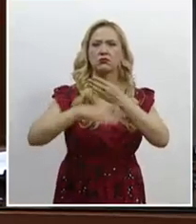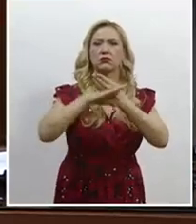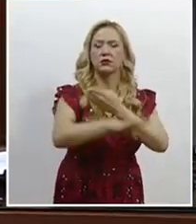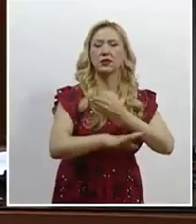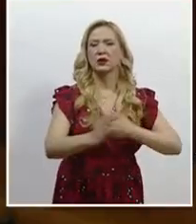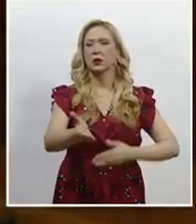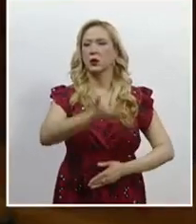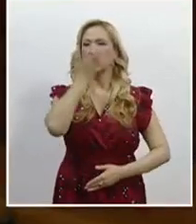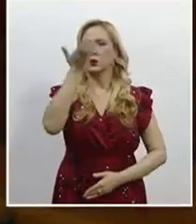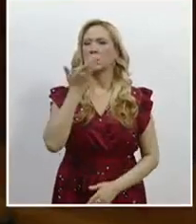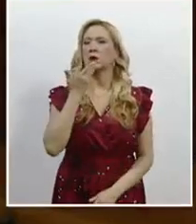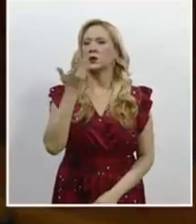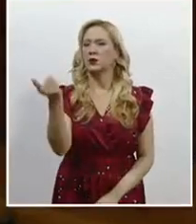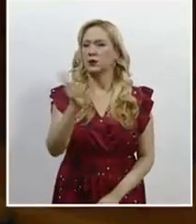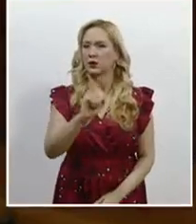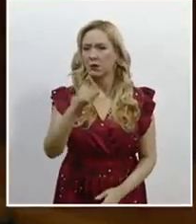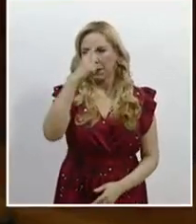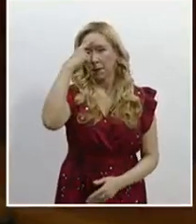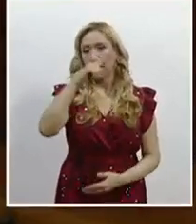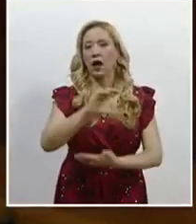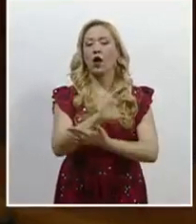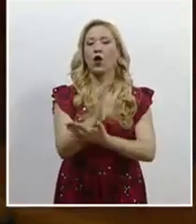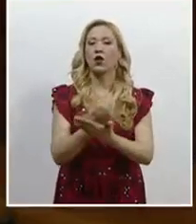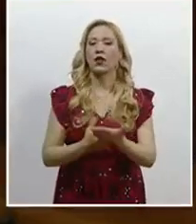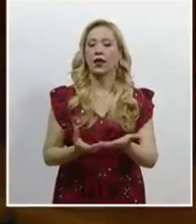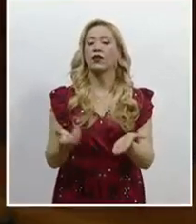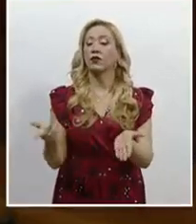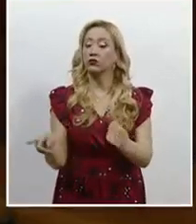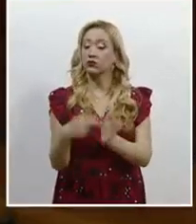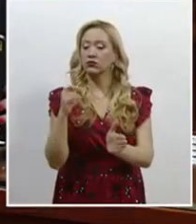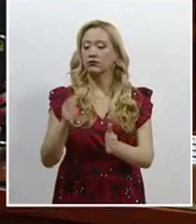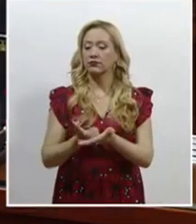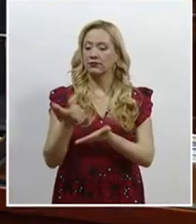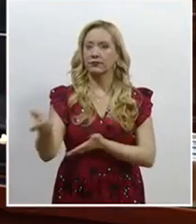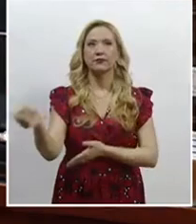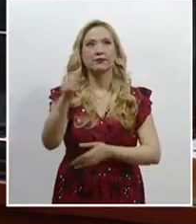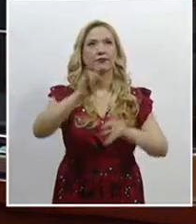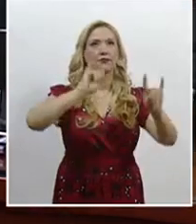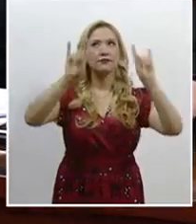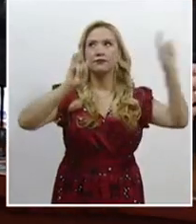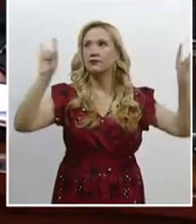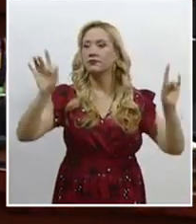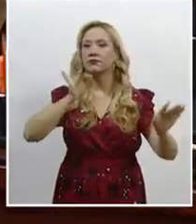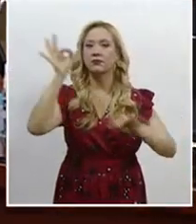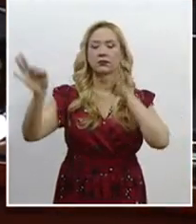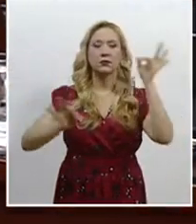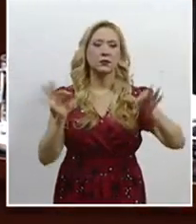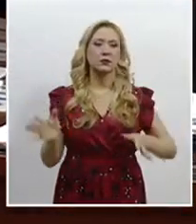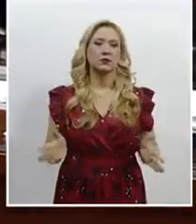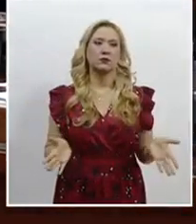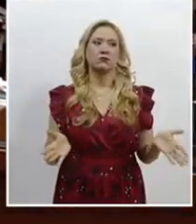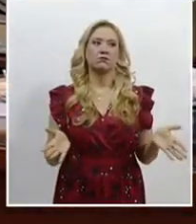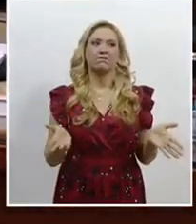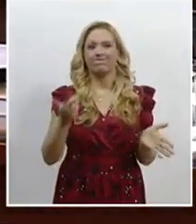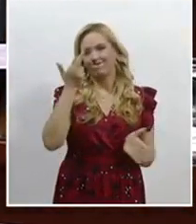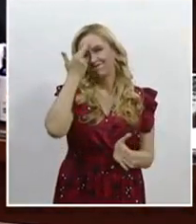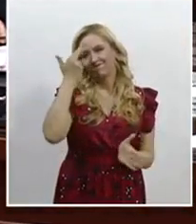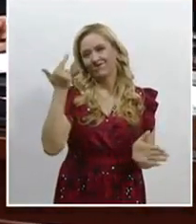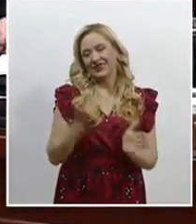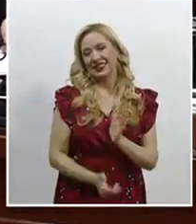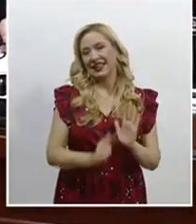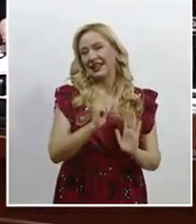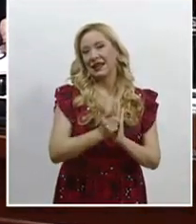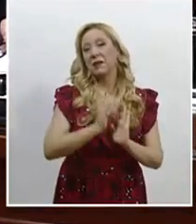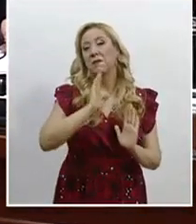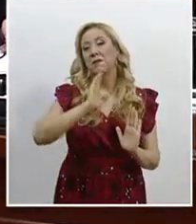las prácticas indebidas en materia de contratación de publicidad. Esto por identificar violaciones en el procedimiento legislativo.